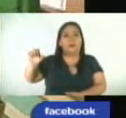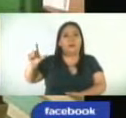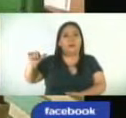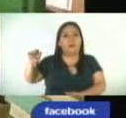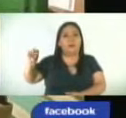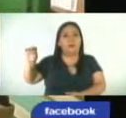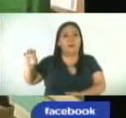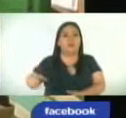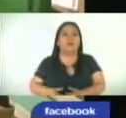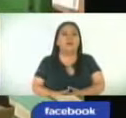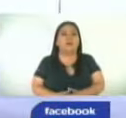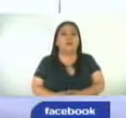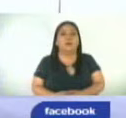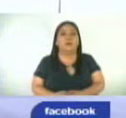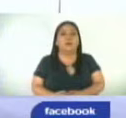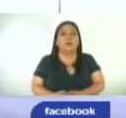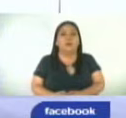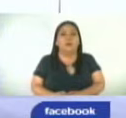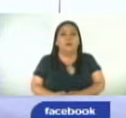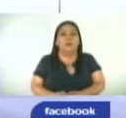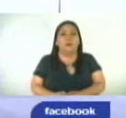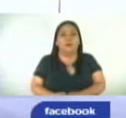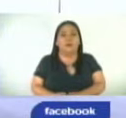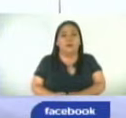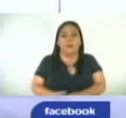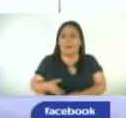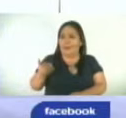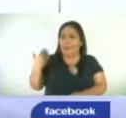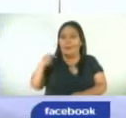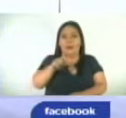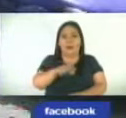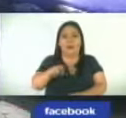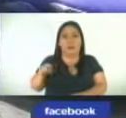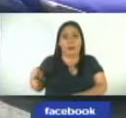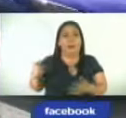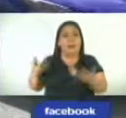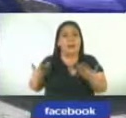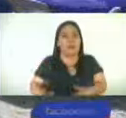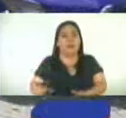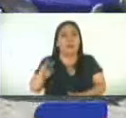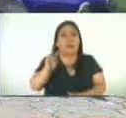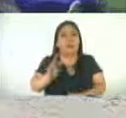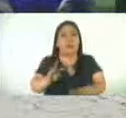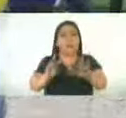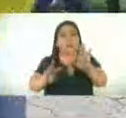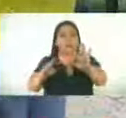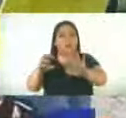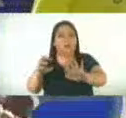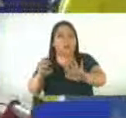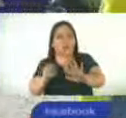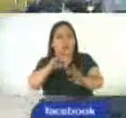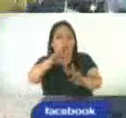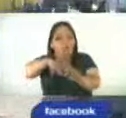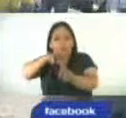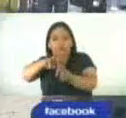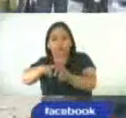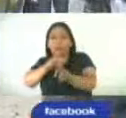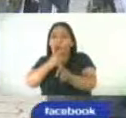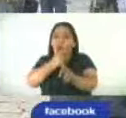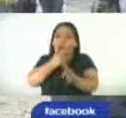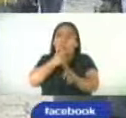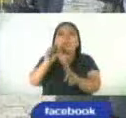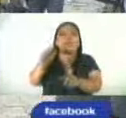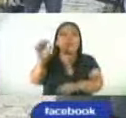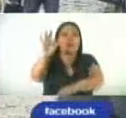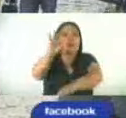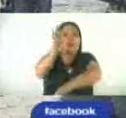Orellana. Y solo en la última semana se registraron 270 casos sospechosos de dengue en el país. Eso